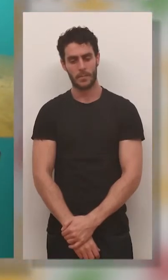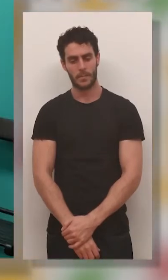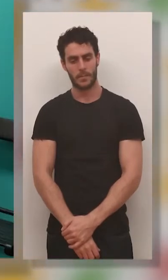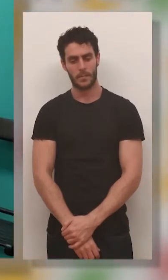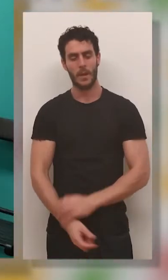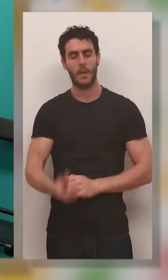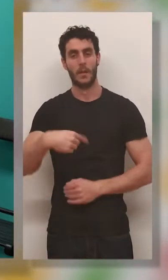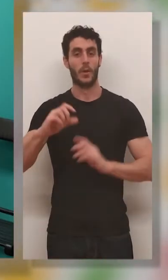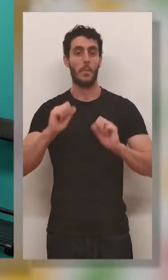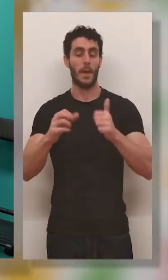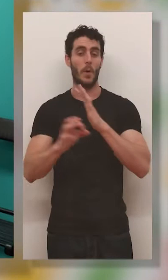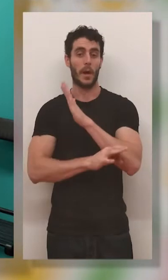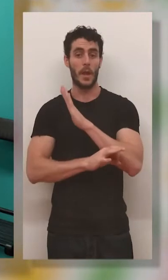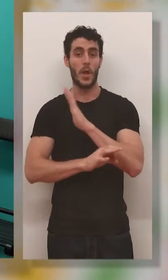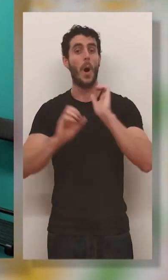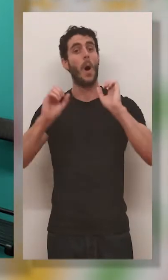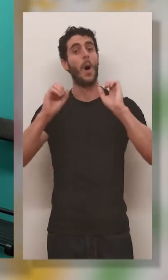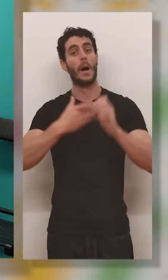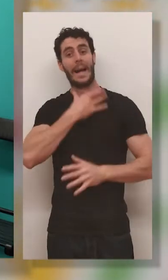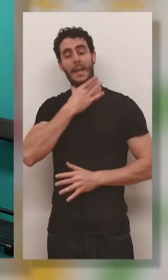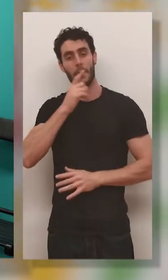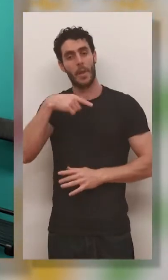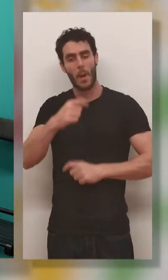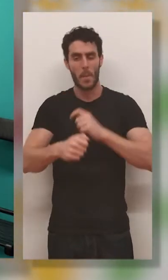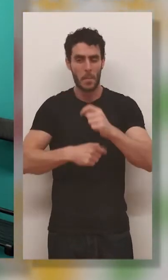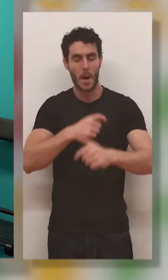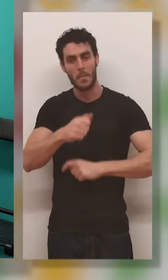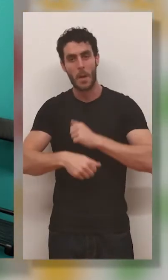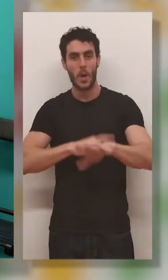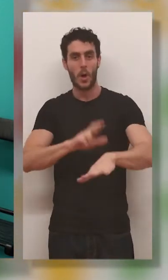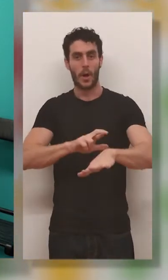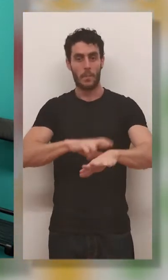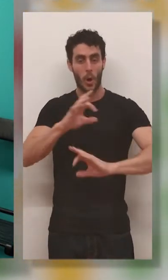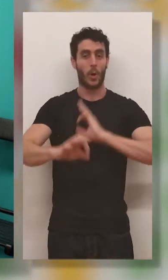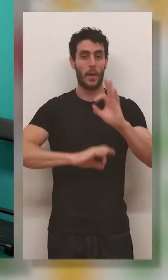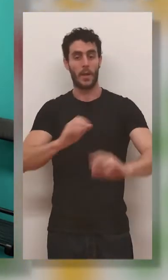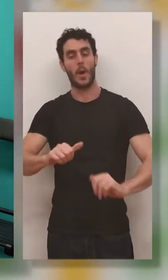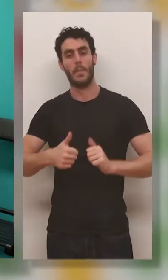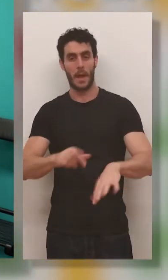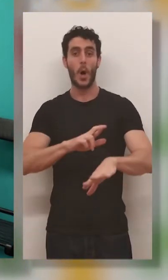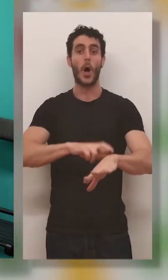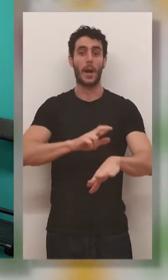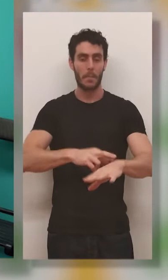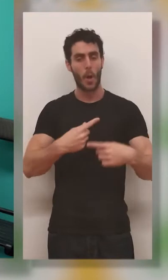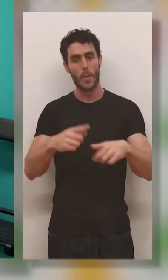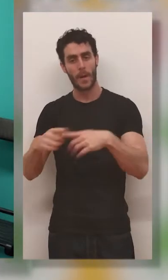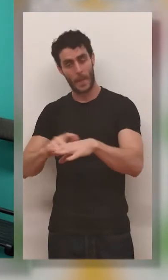Empezamos con ejercicios de calentamiento y poco a poco nos vamos metiendo en ritmos de coordinación, empezamos a hacer ritmos, intentamos